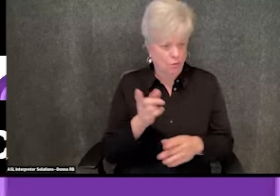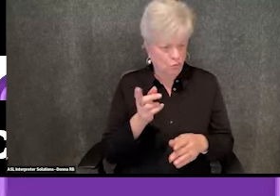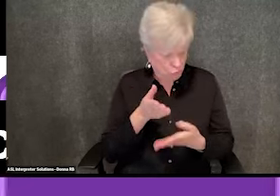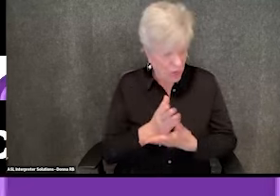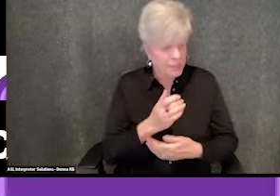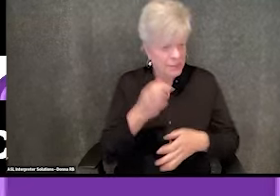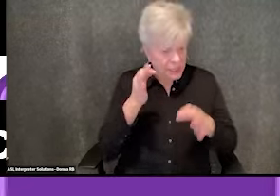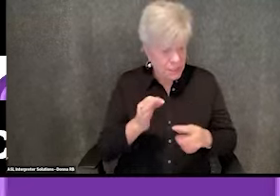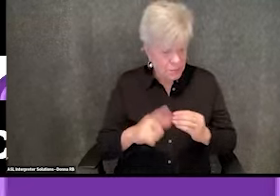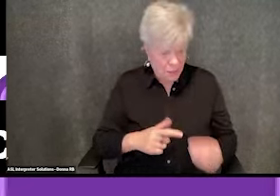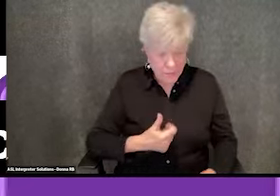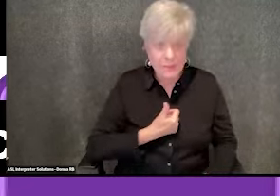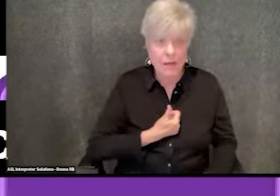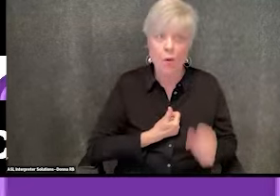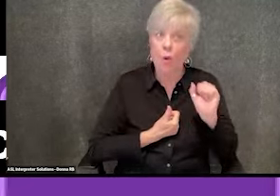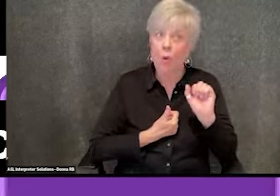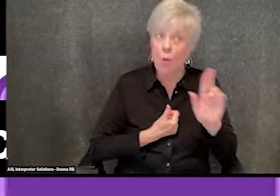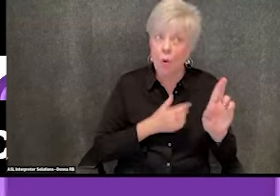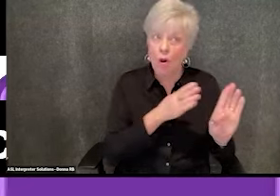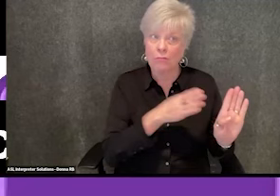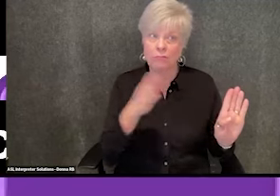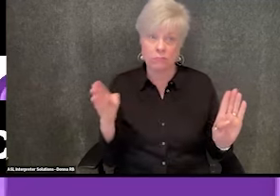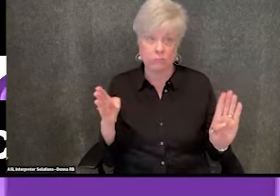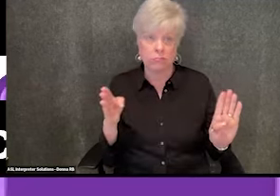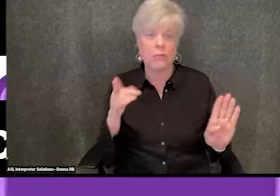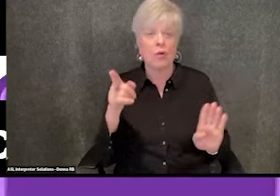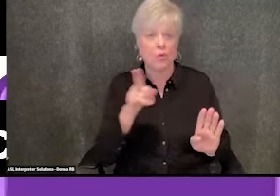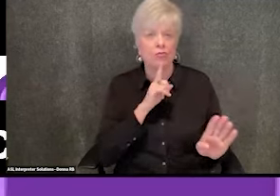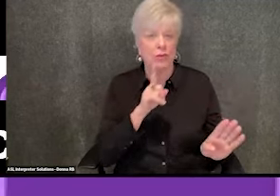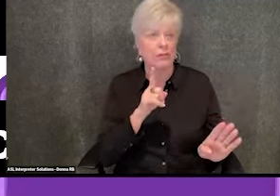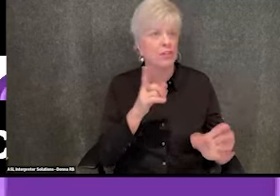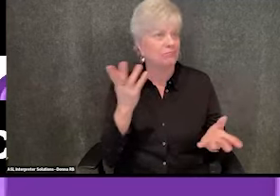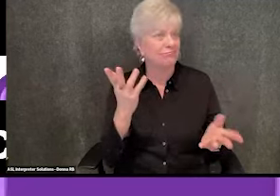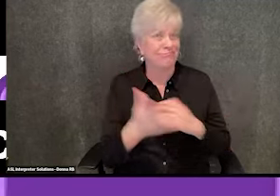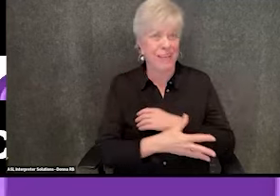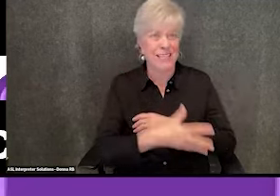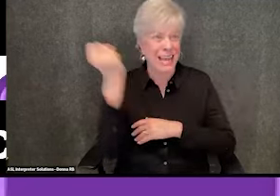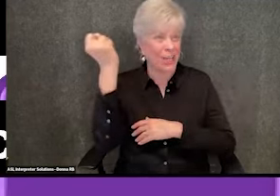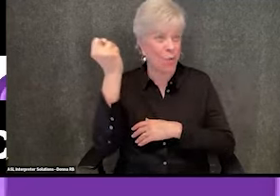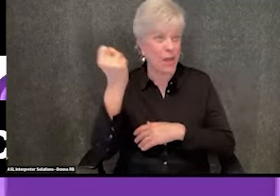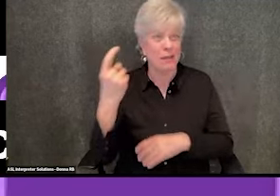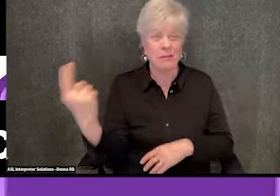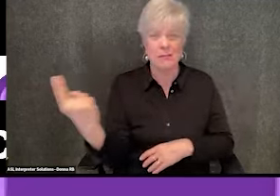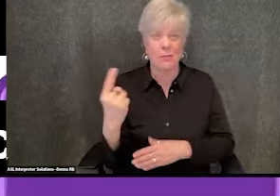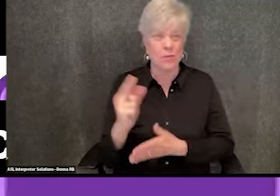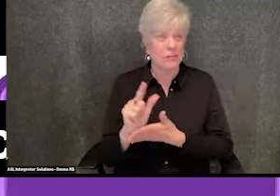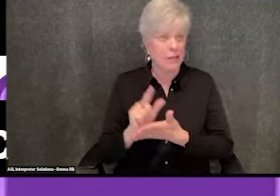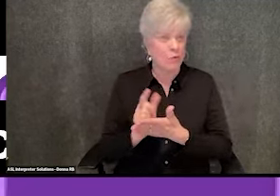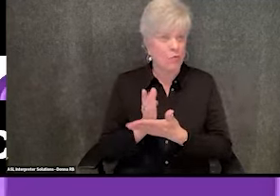de derecho, o sea, impacta el derecho de la persona a tomar sus propias decisiones